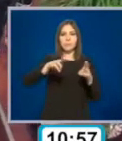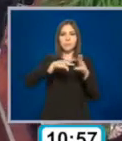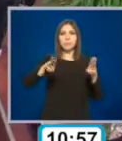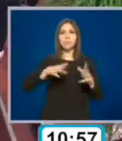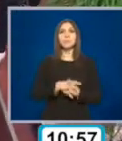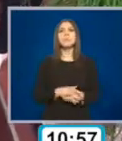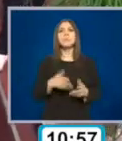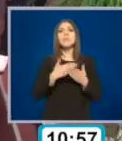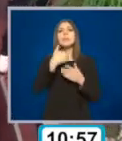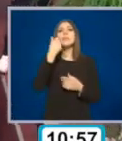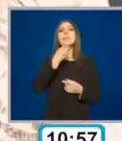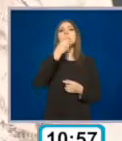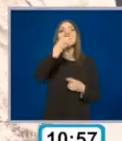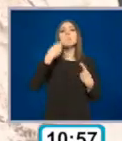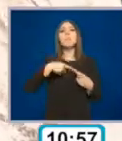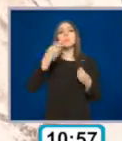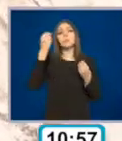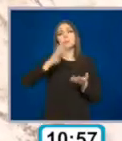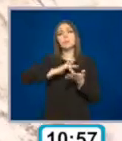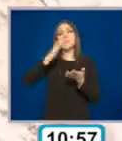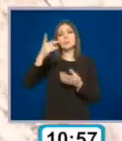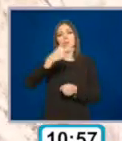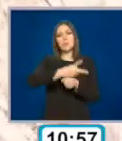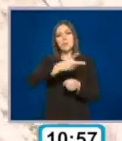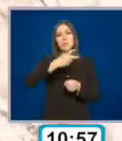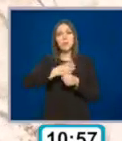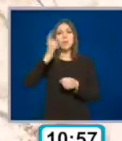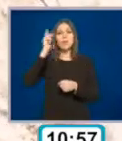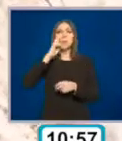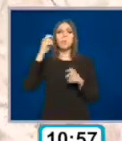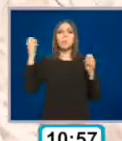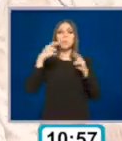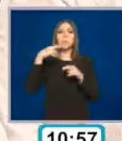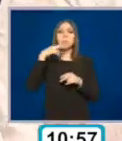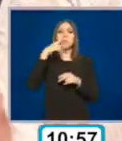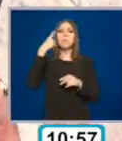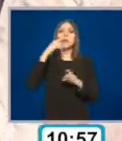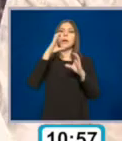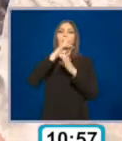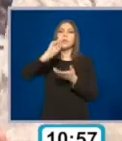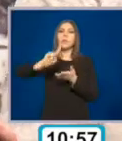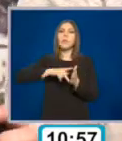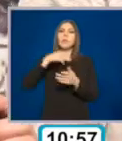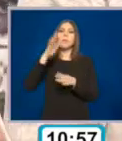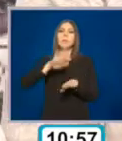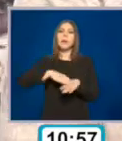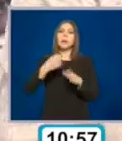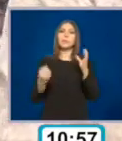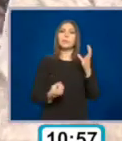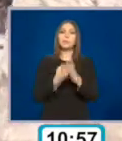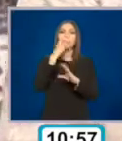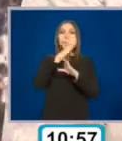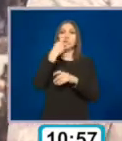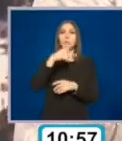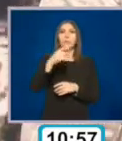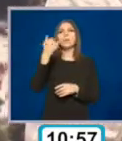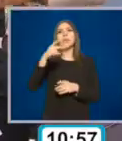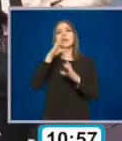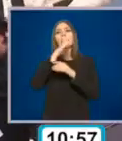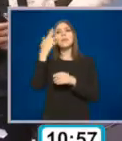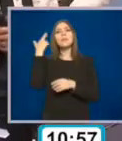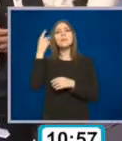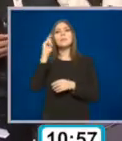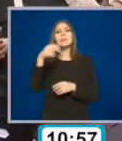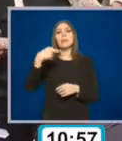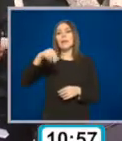Muchísimas gracias por la invitación, contentísimo de estar con todos ustedes y esperemos verlos pronto para presentar lo más nuevito de Tierra Sagrada de la Santa Producción y que sigan apoyando lo que es el tema de A Mi Modo. A mi